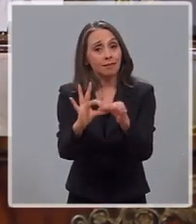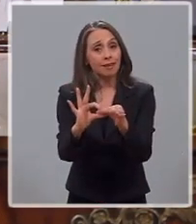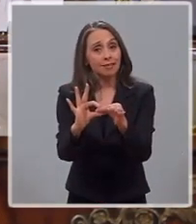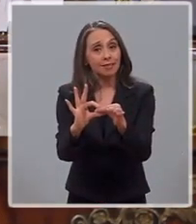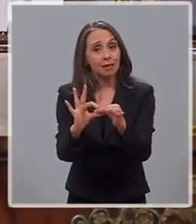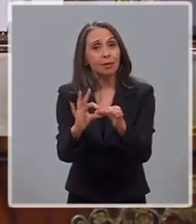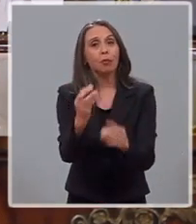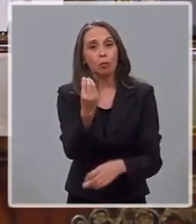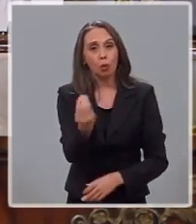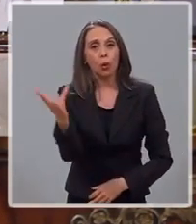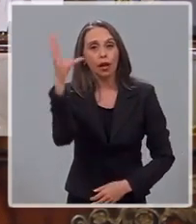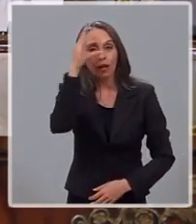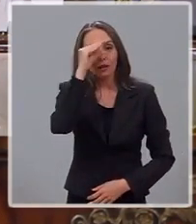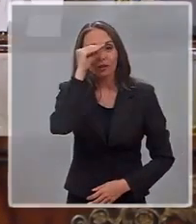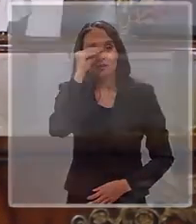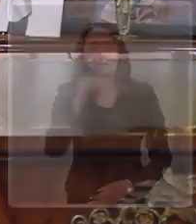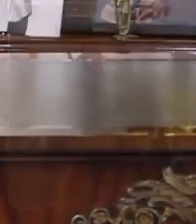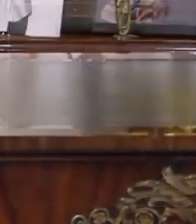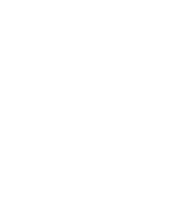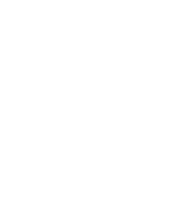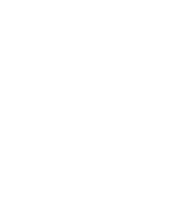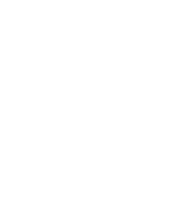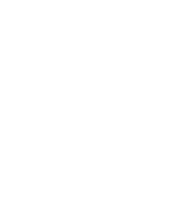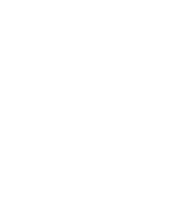y muy buenas noches